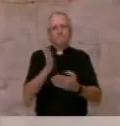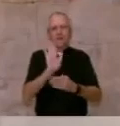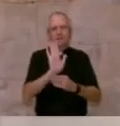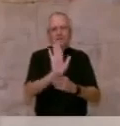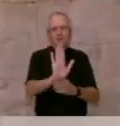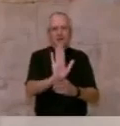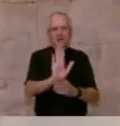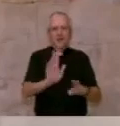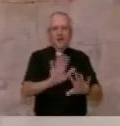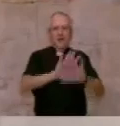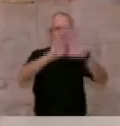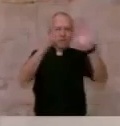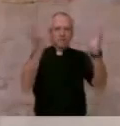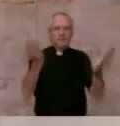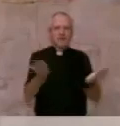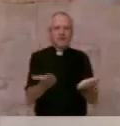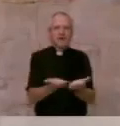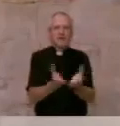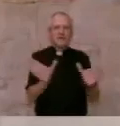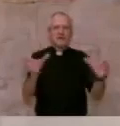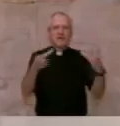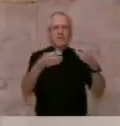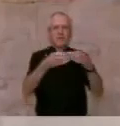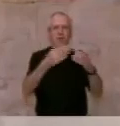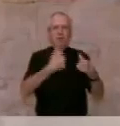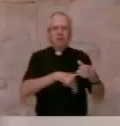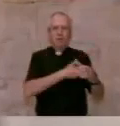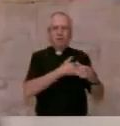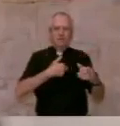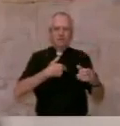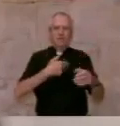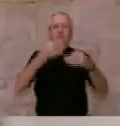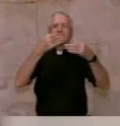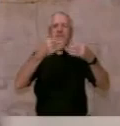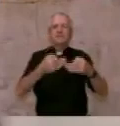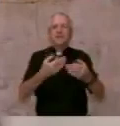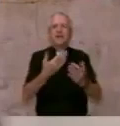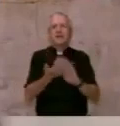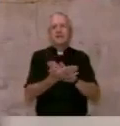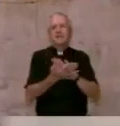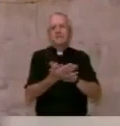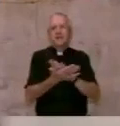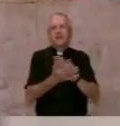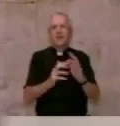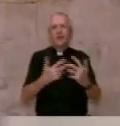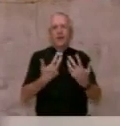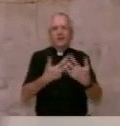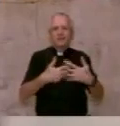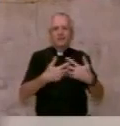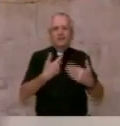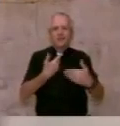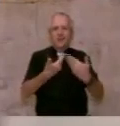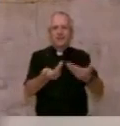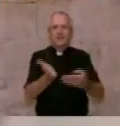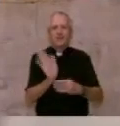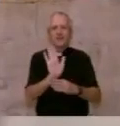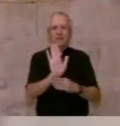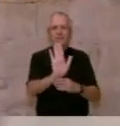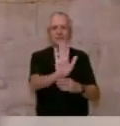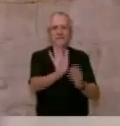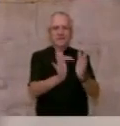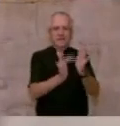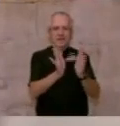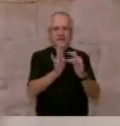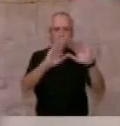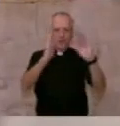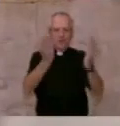la universalidad de tu pueblo del vostre poble, y sea signo e instrumento de la presencia de Cristo